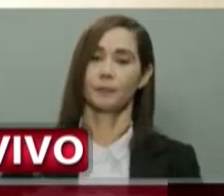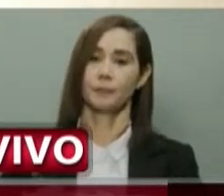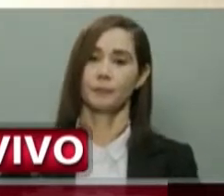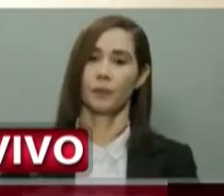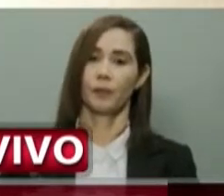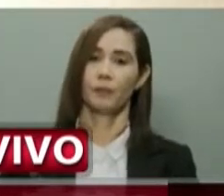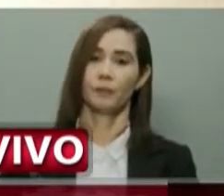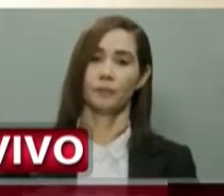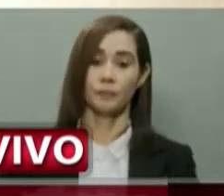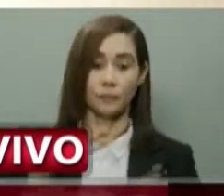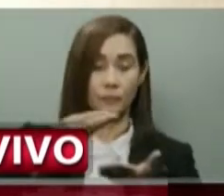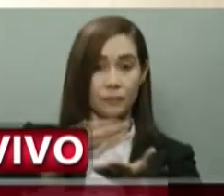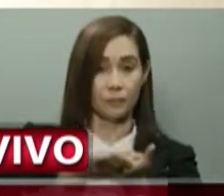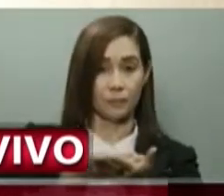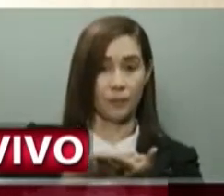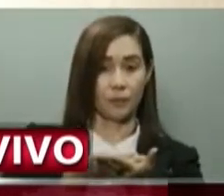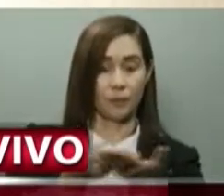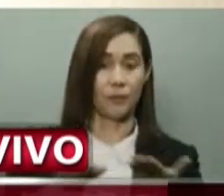Con relación a los recursos,